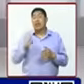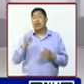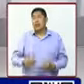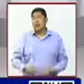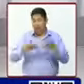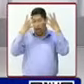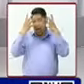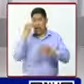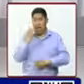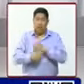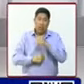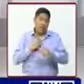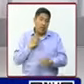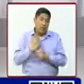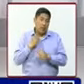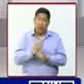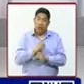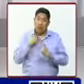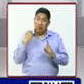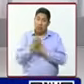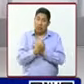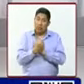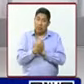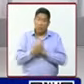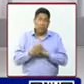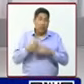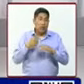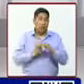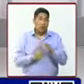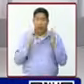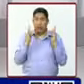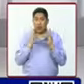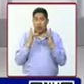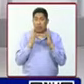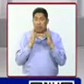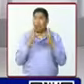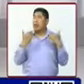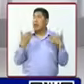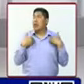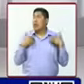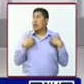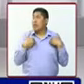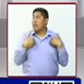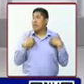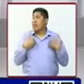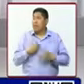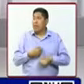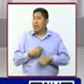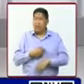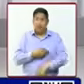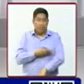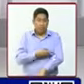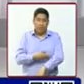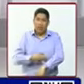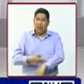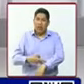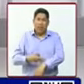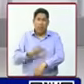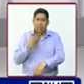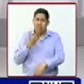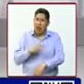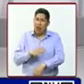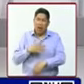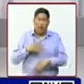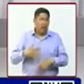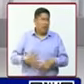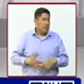tantos años de estar en esta situación postrado en una cama. Por supuesto que tiene úlceras su cuerpo también, propios de la situación que